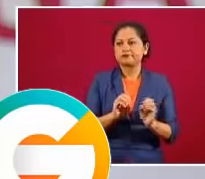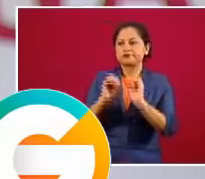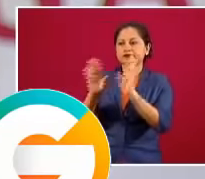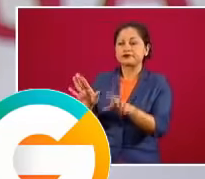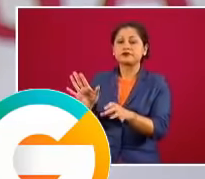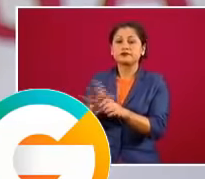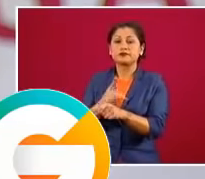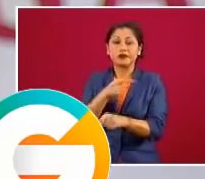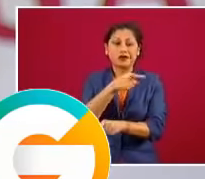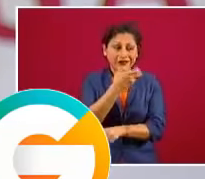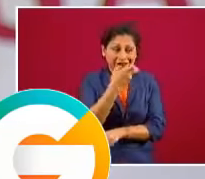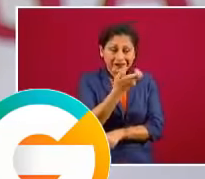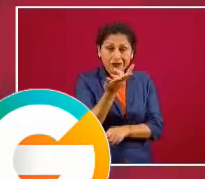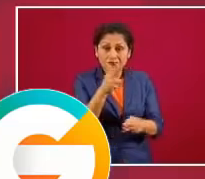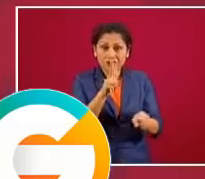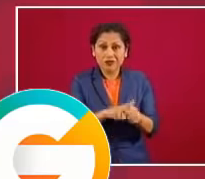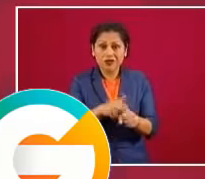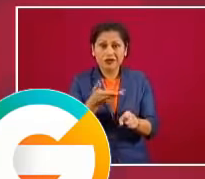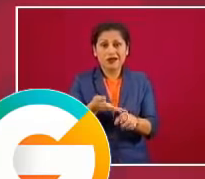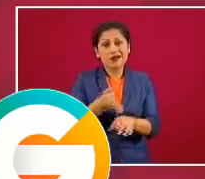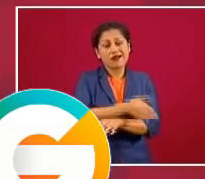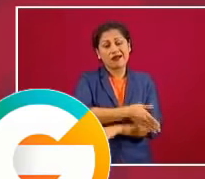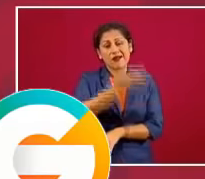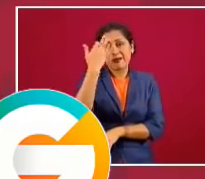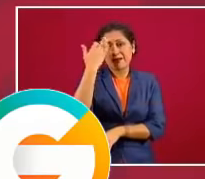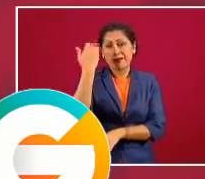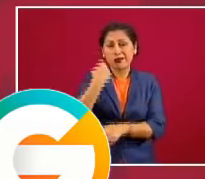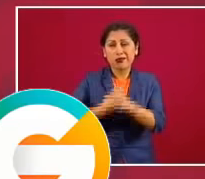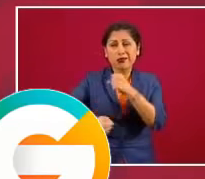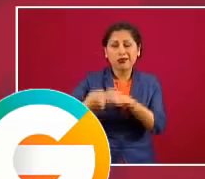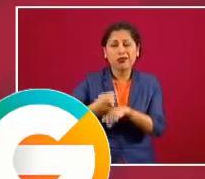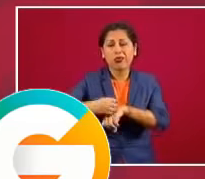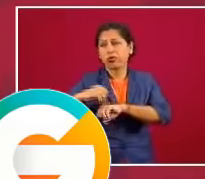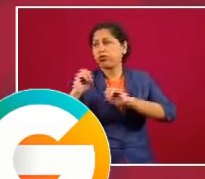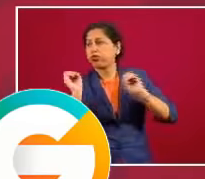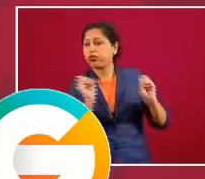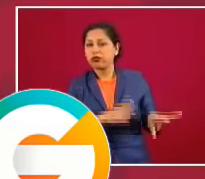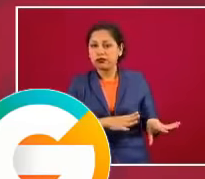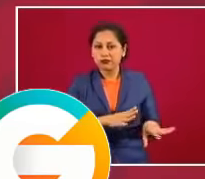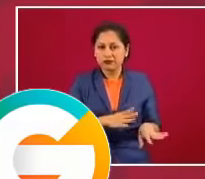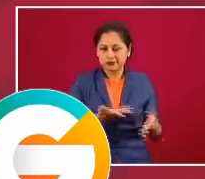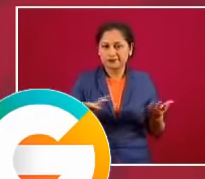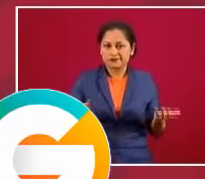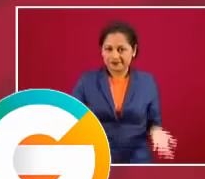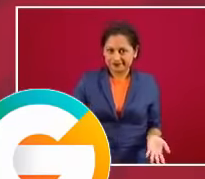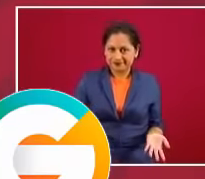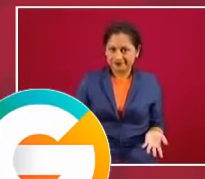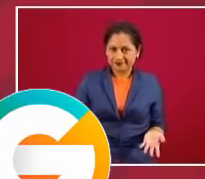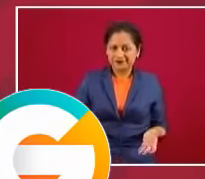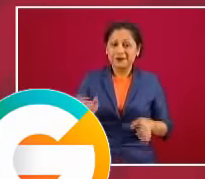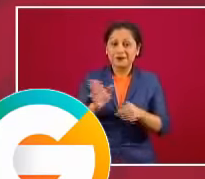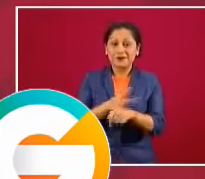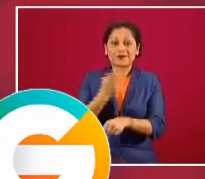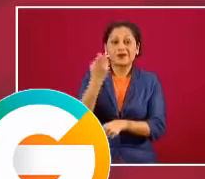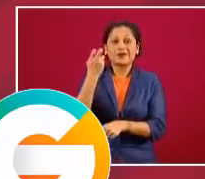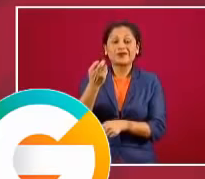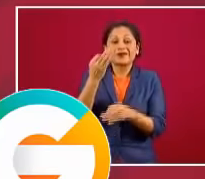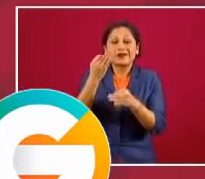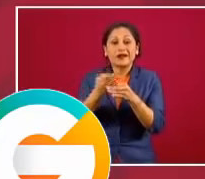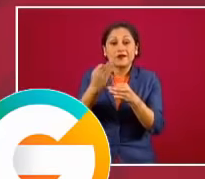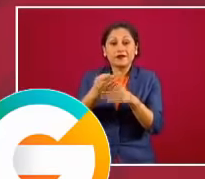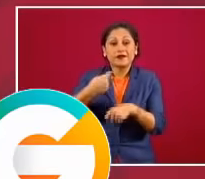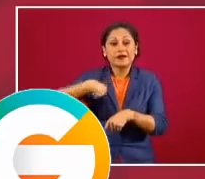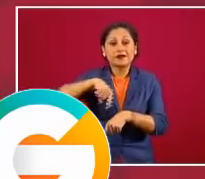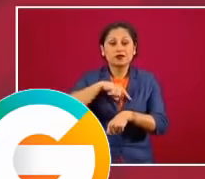abandono. Entonces, todo esto nos está llevando a apresurar acciones,